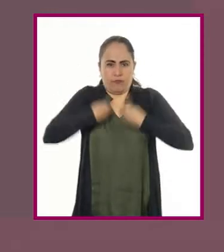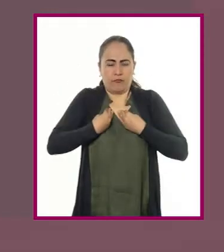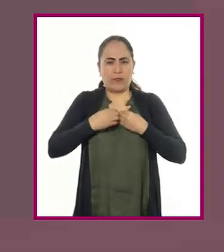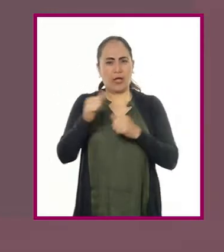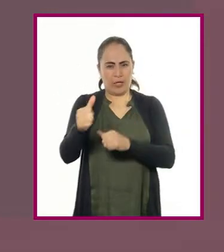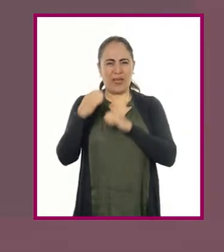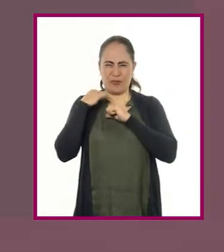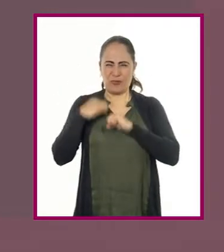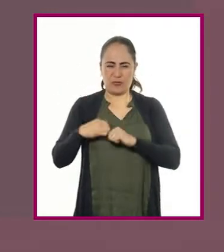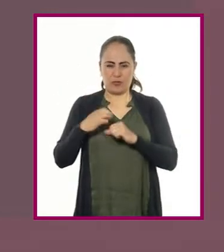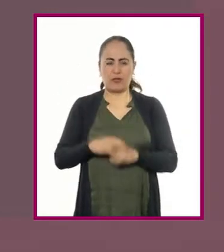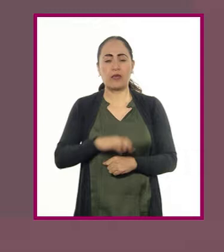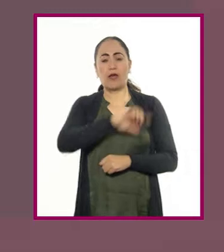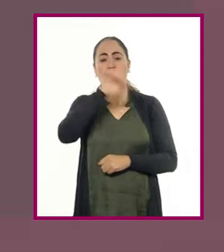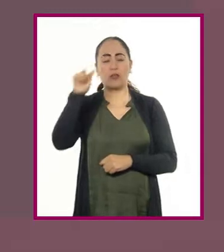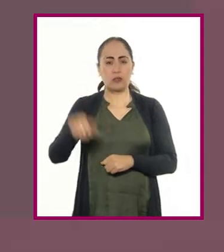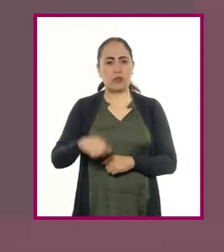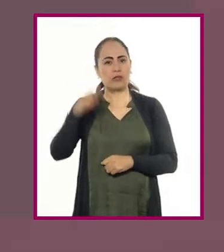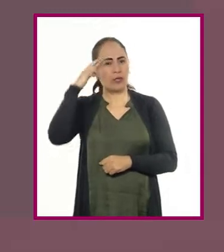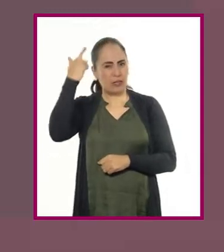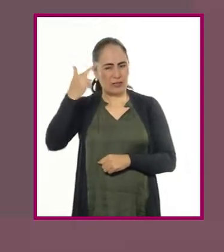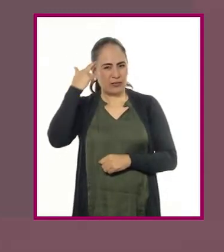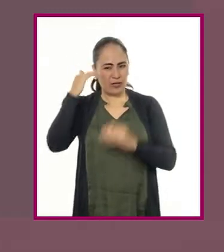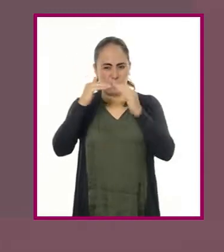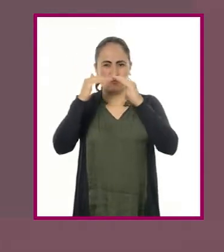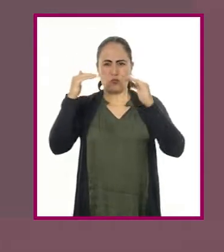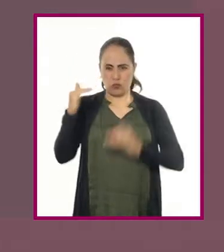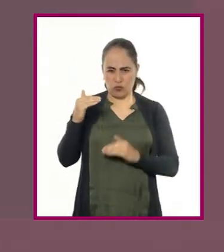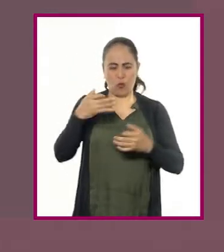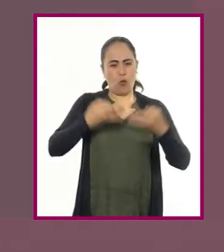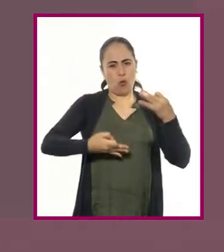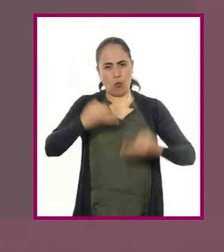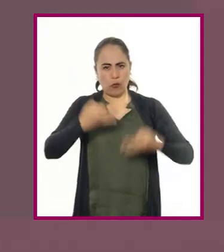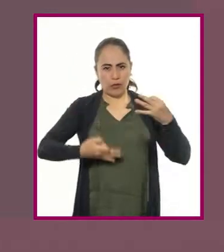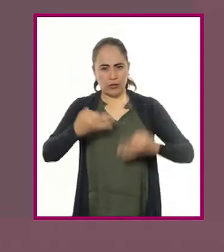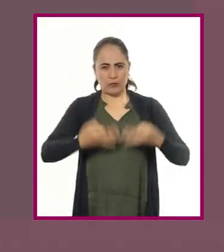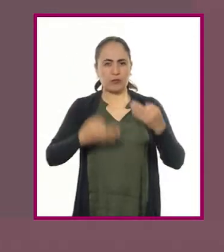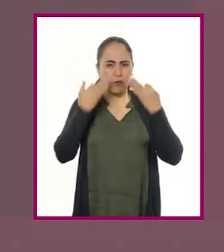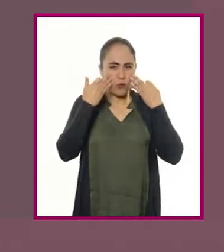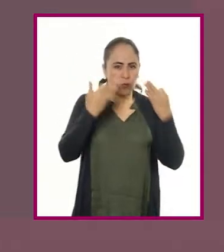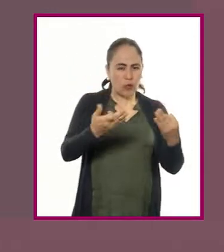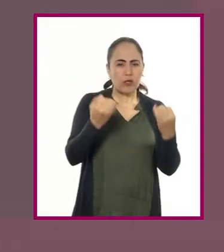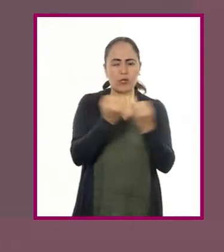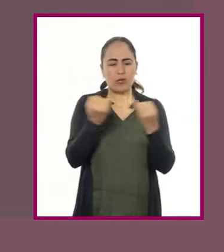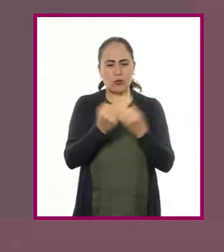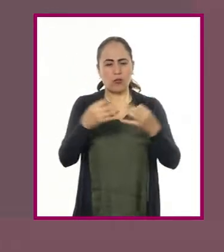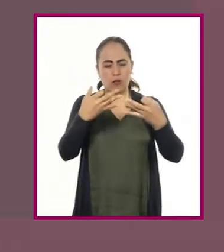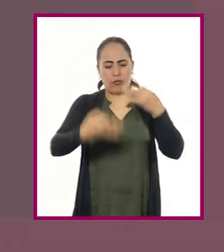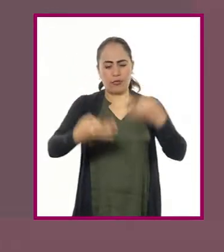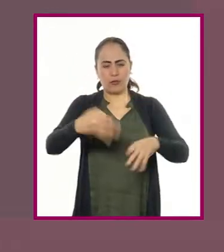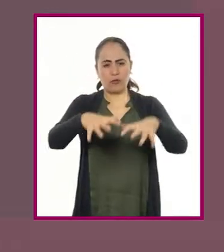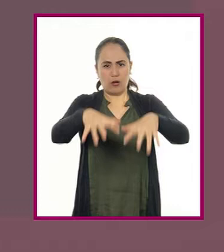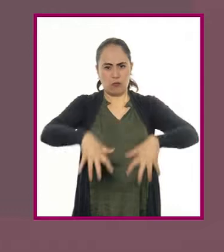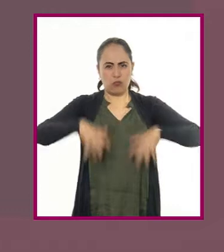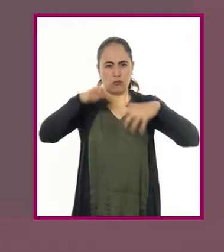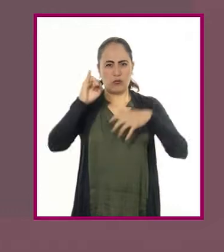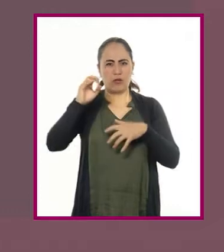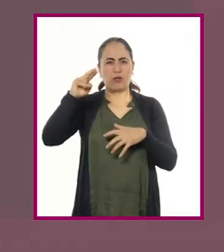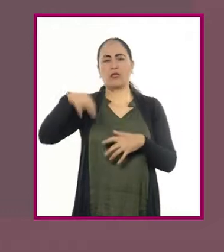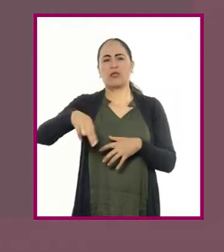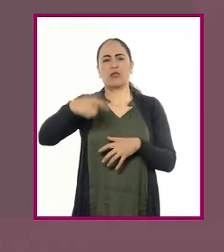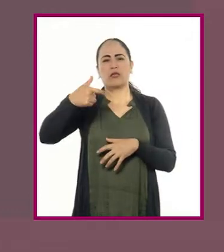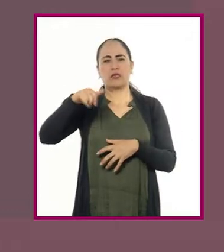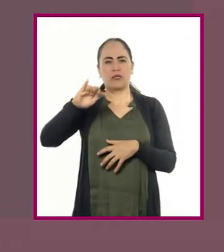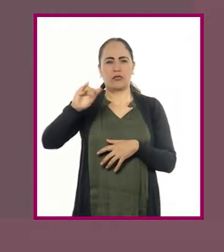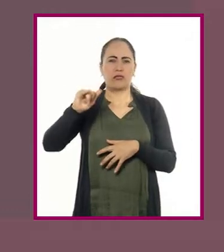la procesión el virrey, los oidores y jueces, así como los miembros del tribunal, de la Inquisición, del